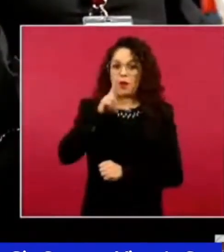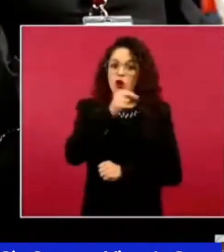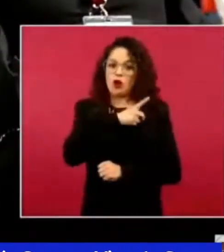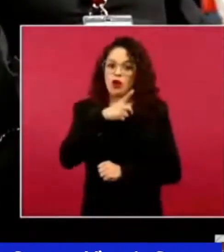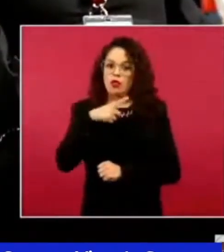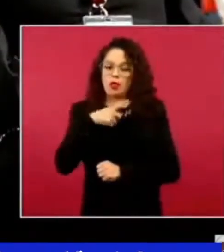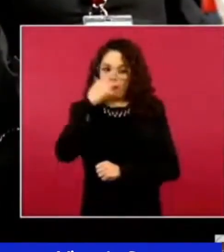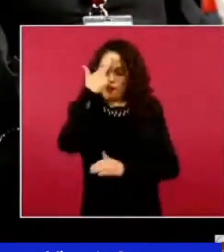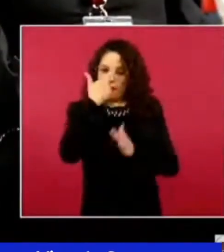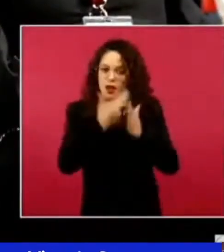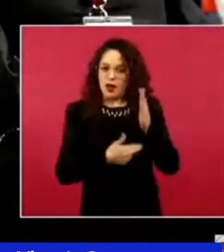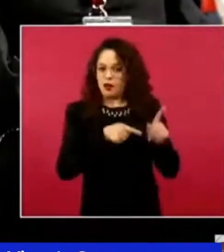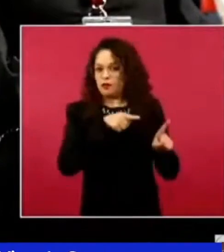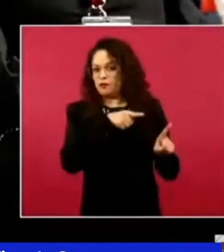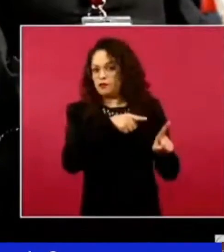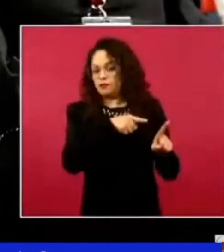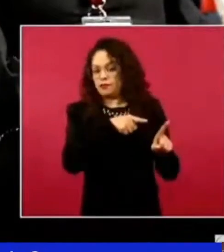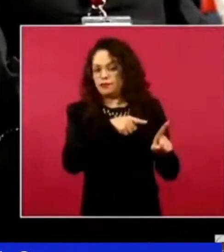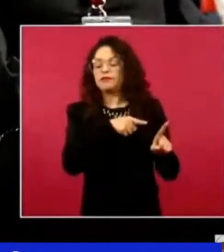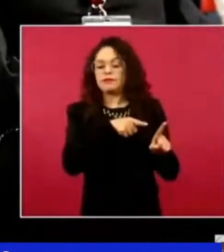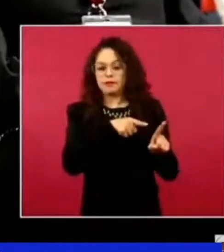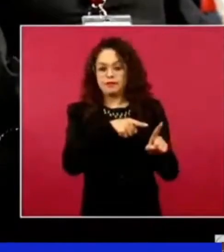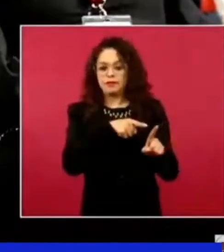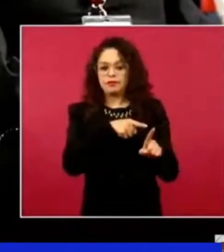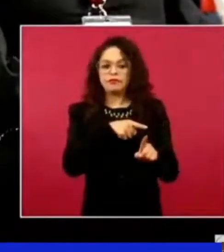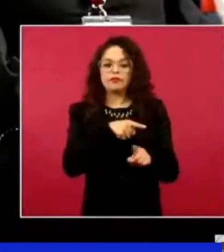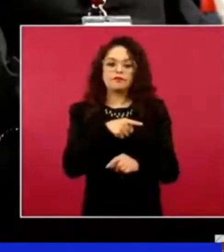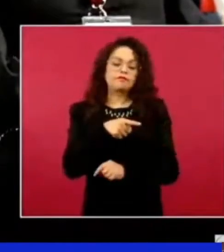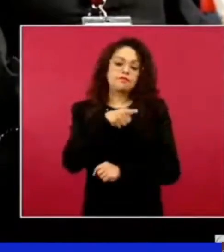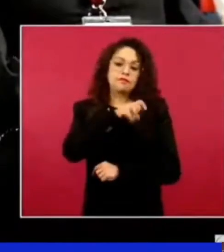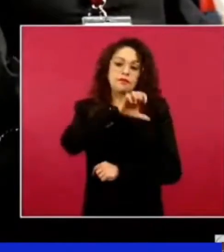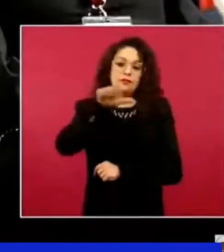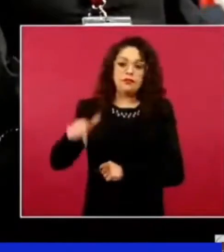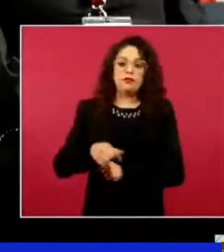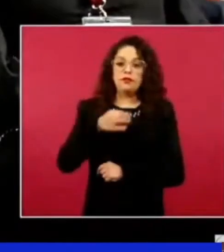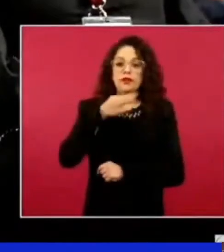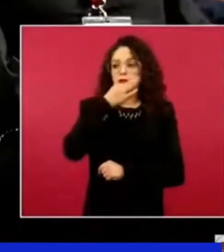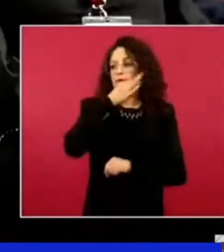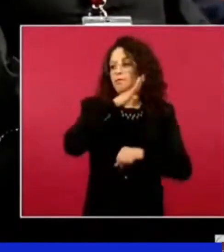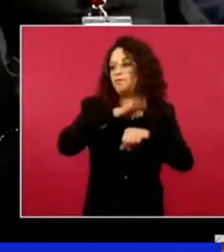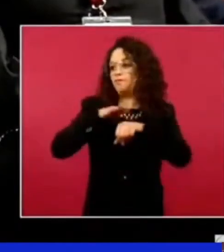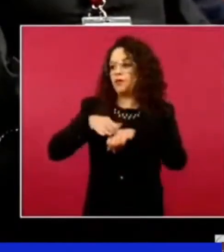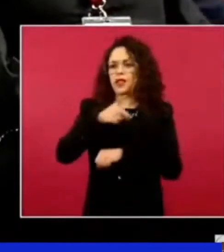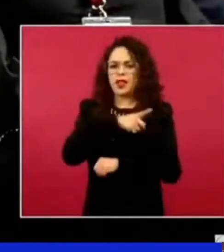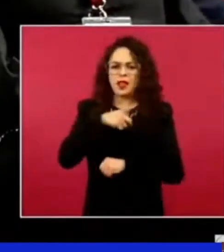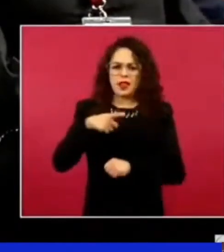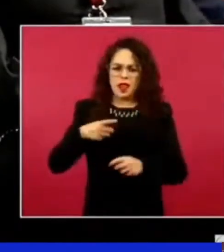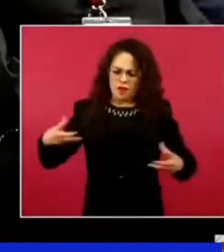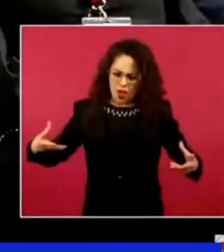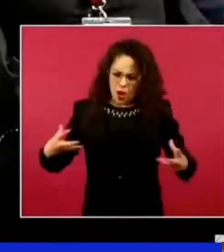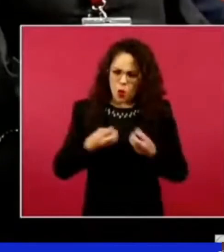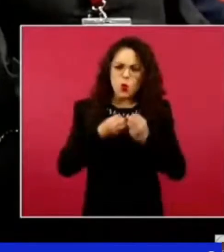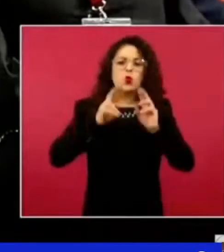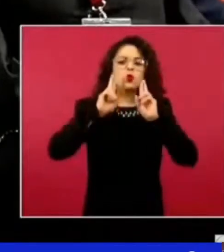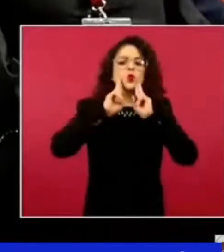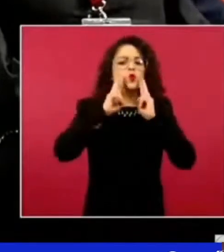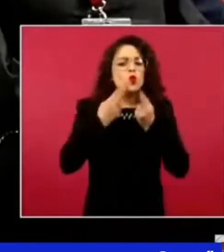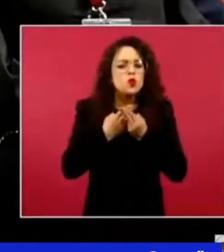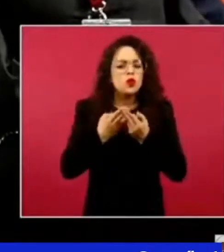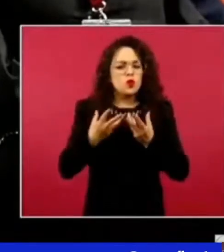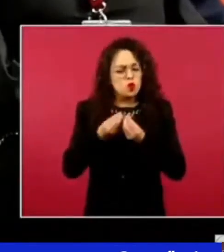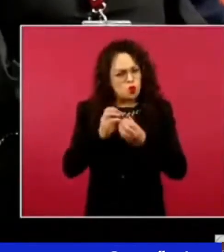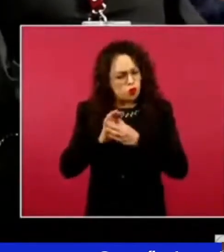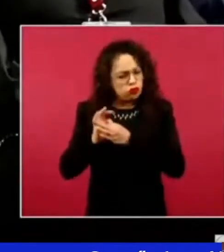jueces un llamado a la unidad. Preguntarle, ¿usted cómo analiza este comunicado de de